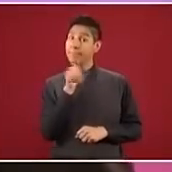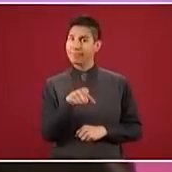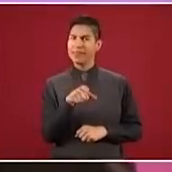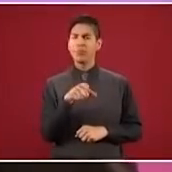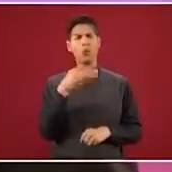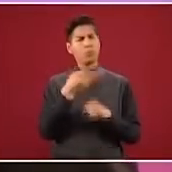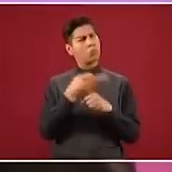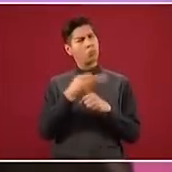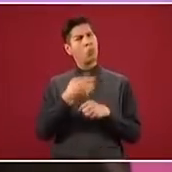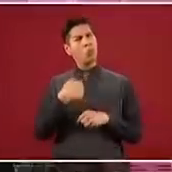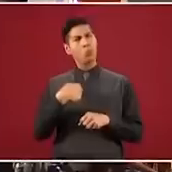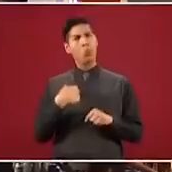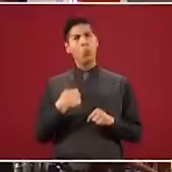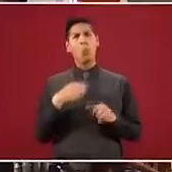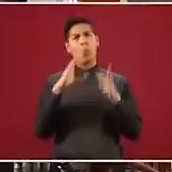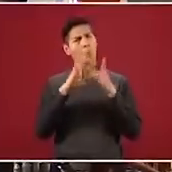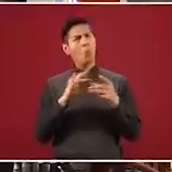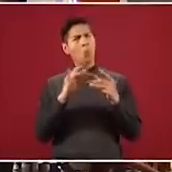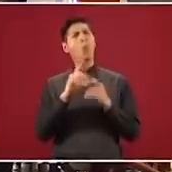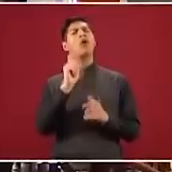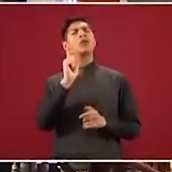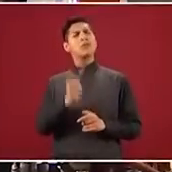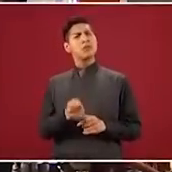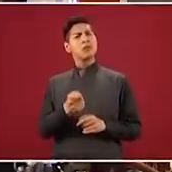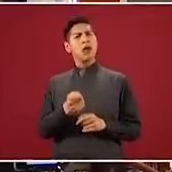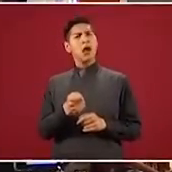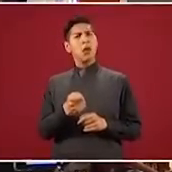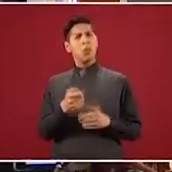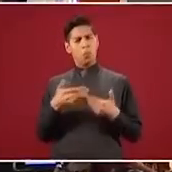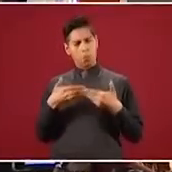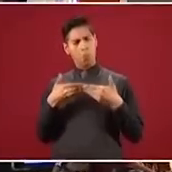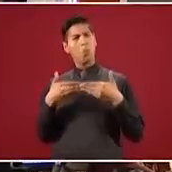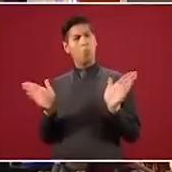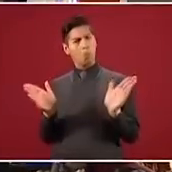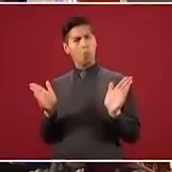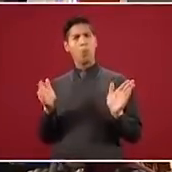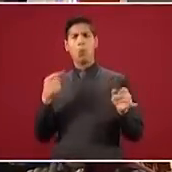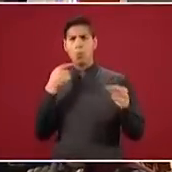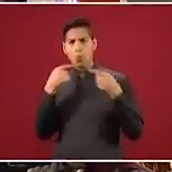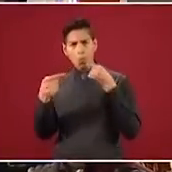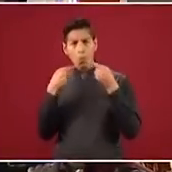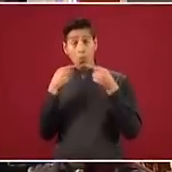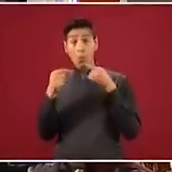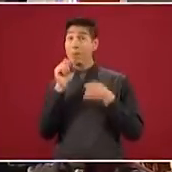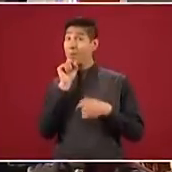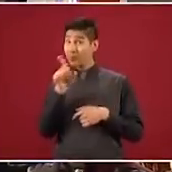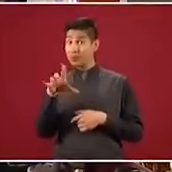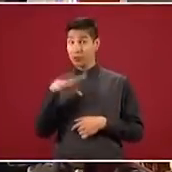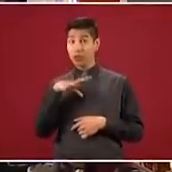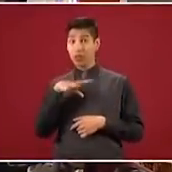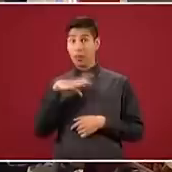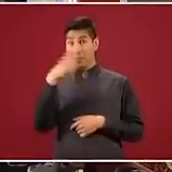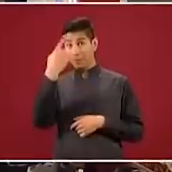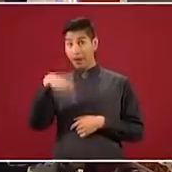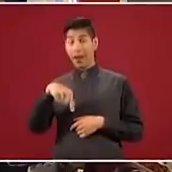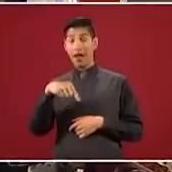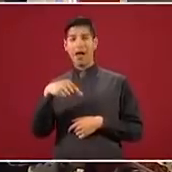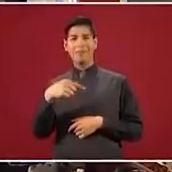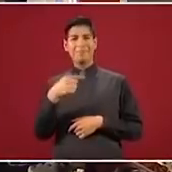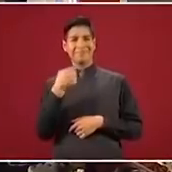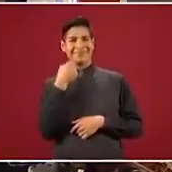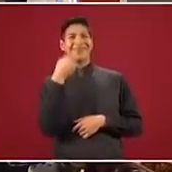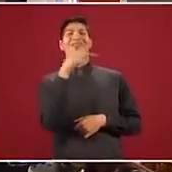explicaré ahora, tenemos un canal abierto, un mecanismo de reporte y estamos con